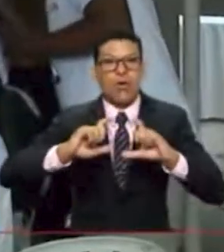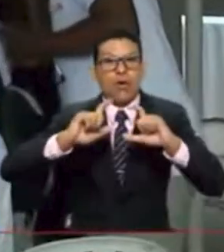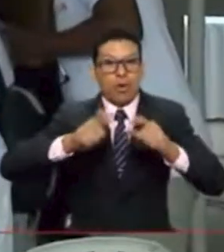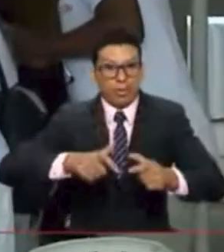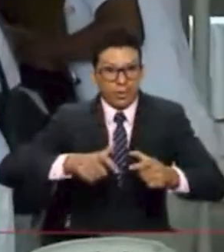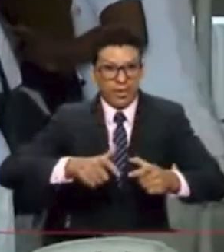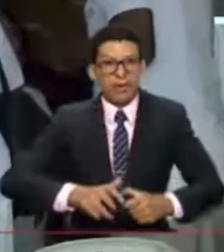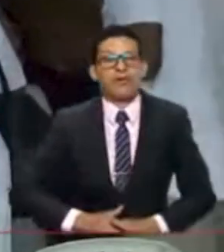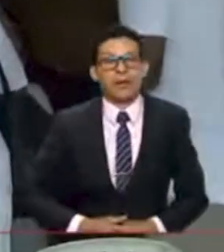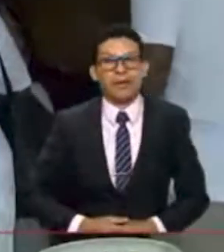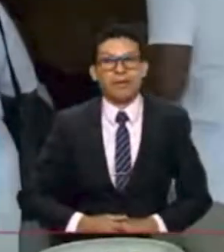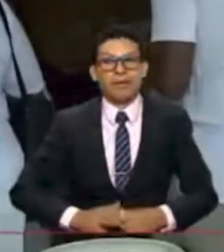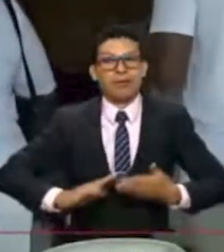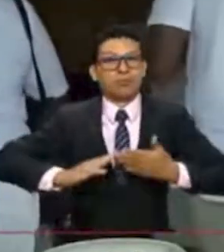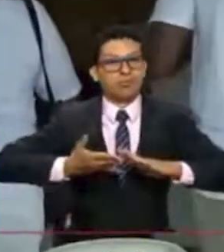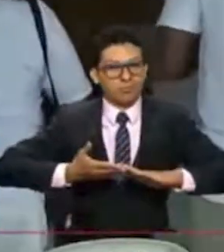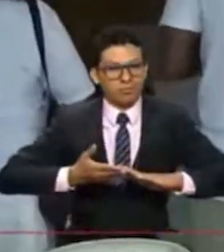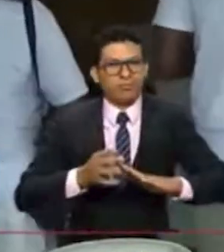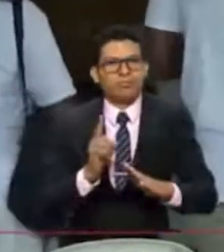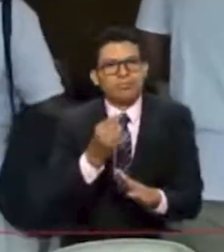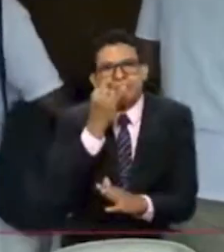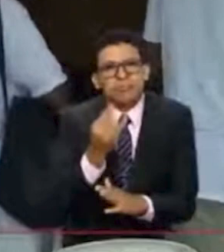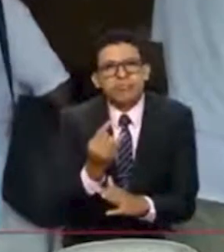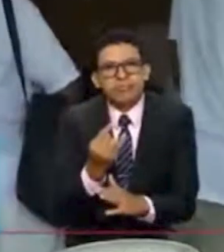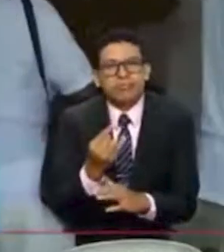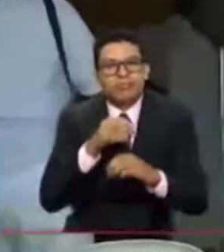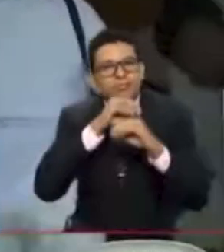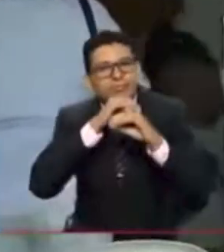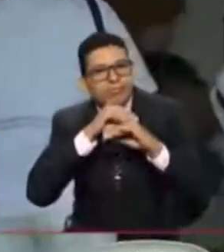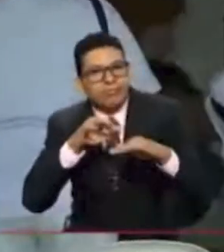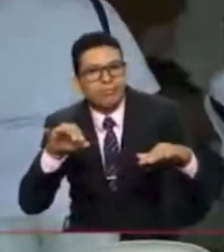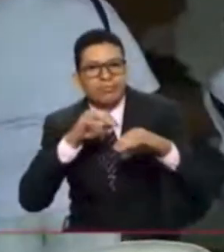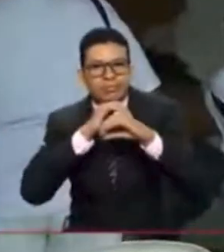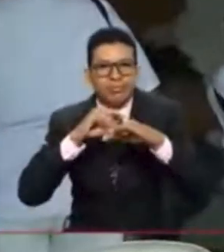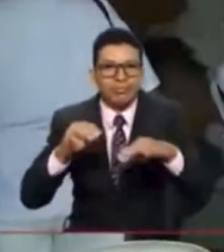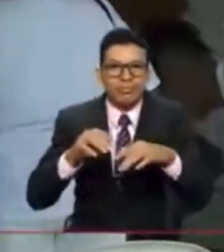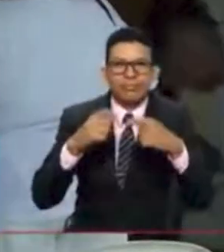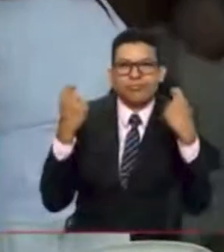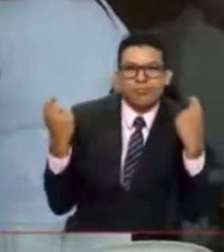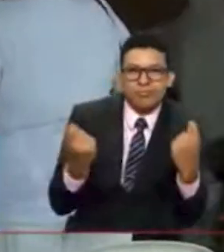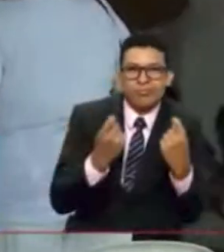comunitario que tiene el interés de difundir, de